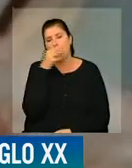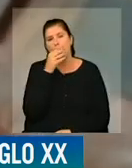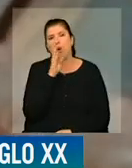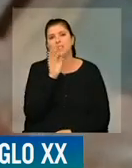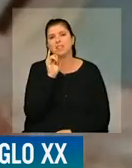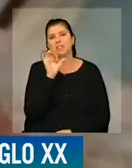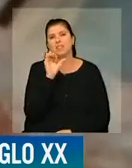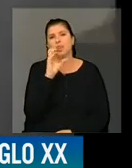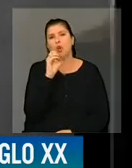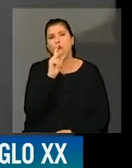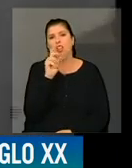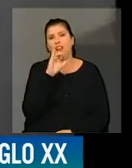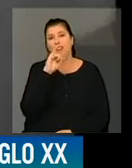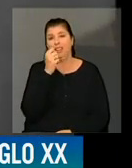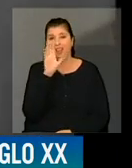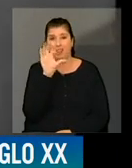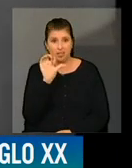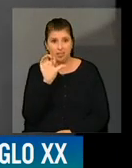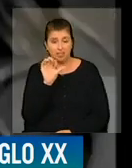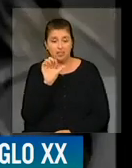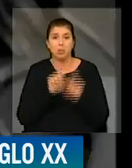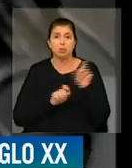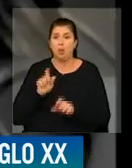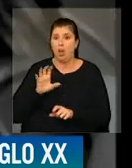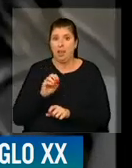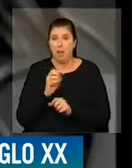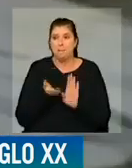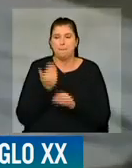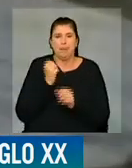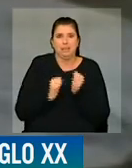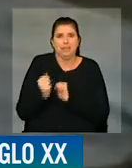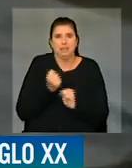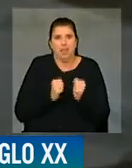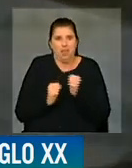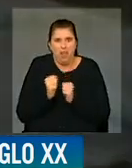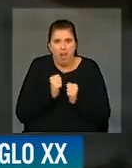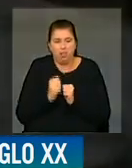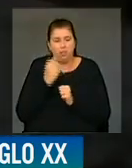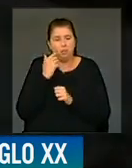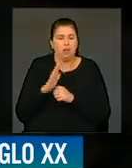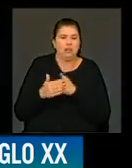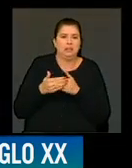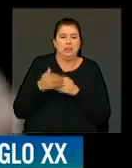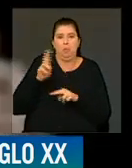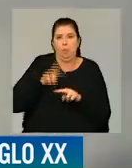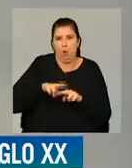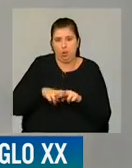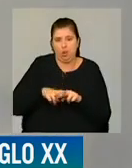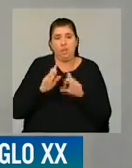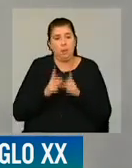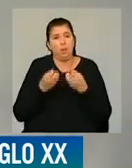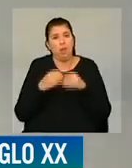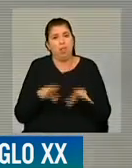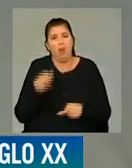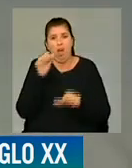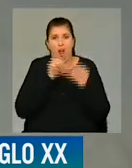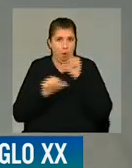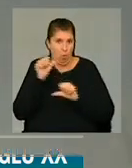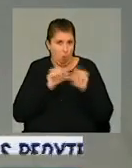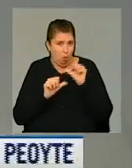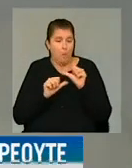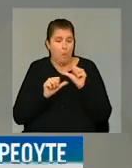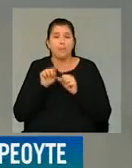dejar de tomar y a pacientes con cáncer a manejar mejor la ansiedad que llega con la cercanía de la muerte. La ciencia y la medicina estaban empezando a construir